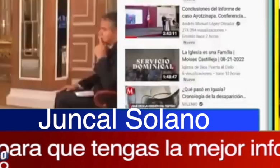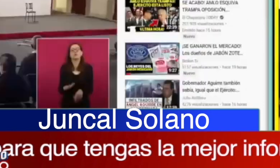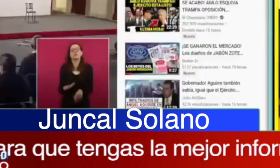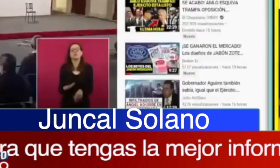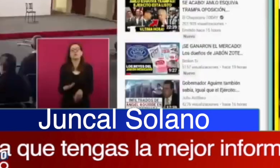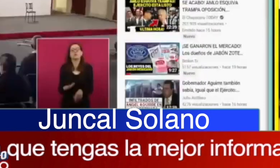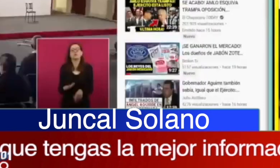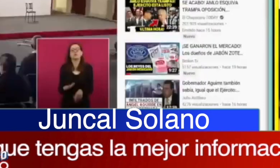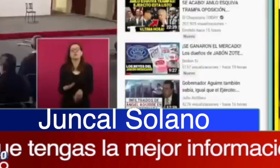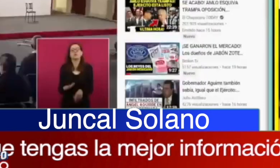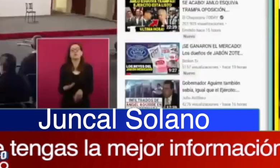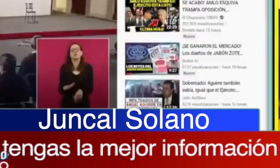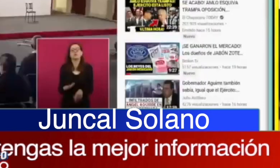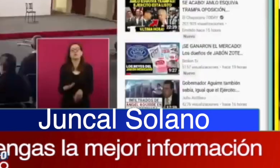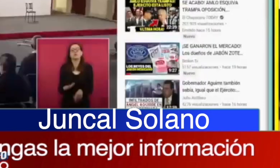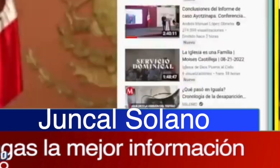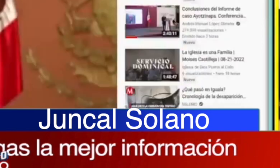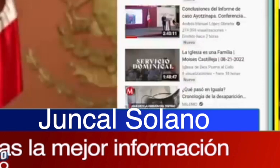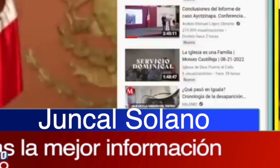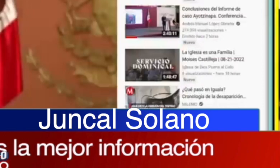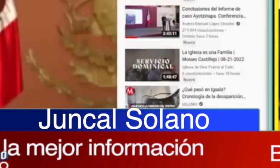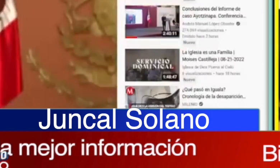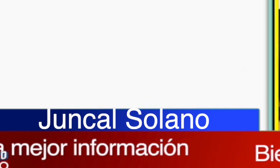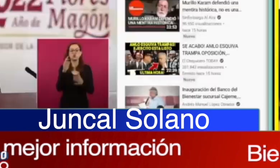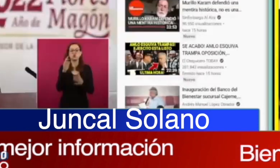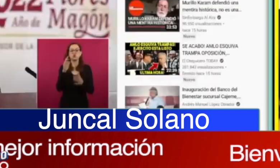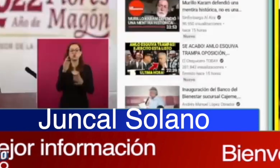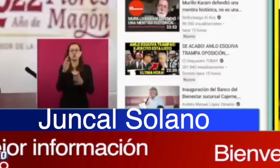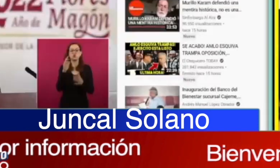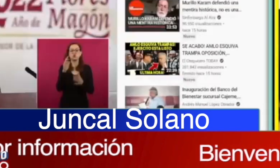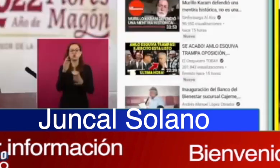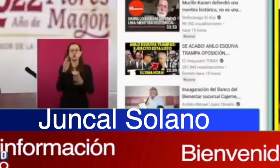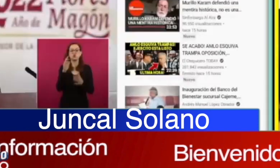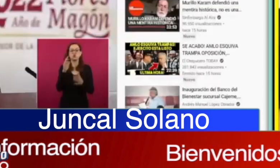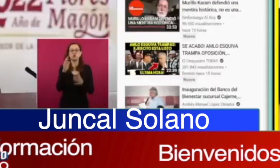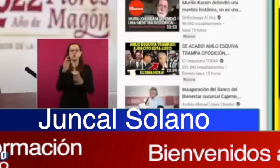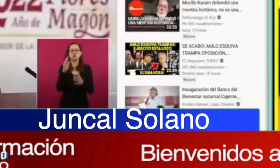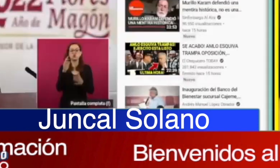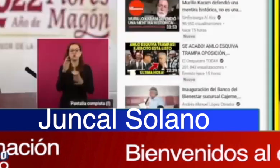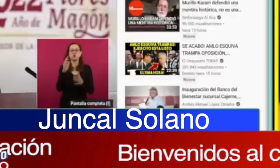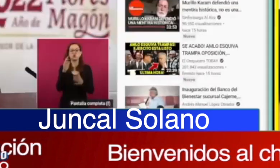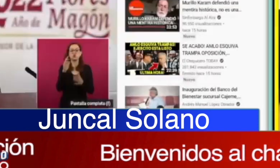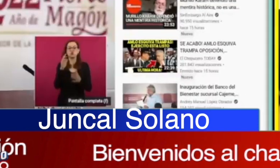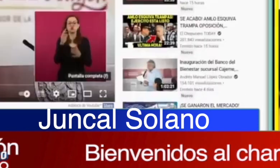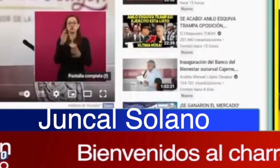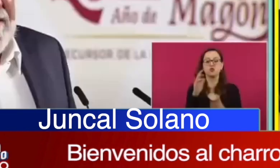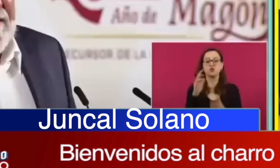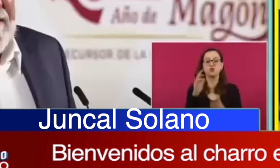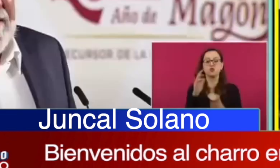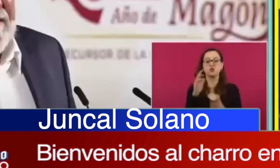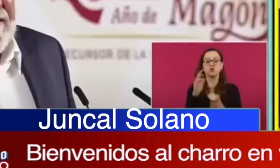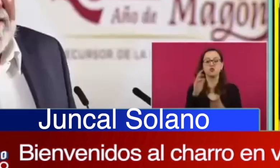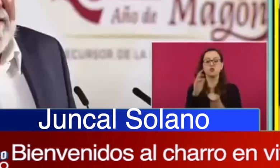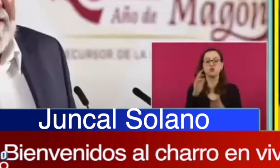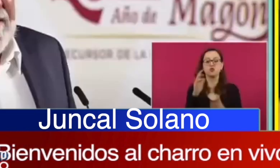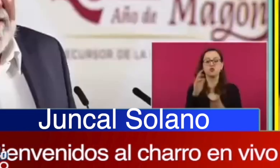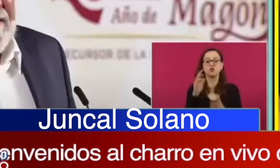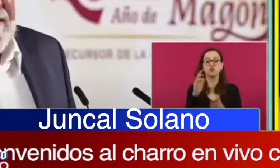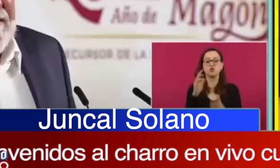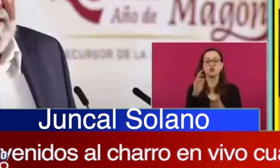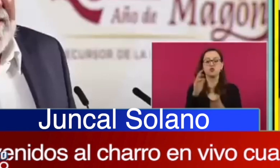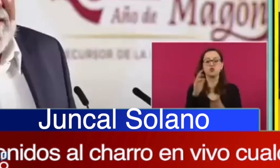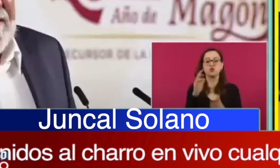familia, te lo voy a demostrar en estos momentos, porque en esta misma declaración que da Alejandro